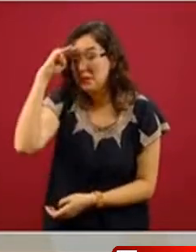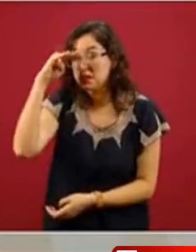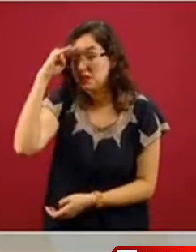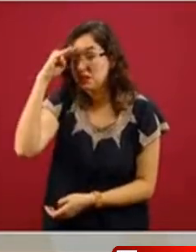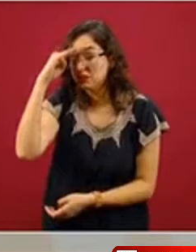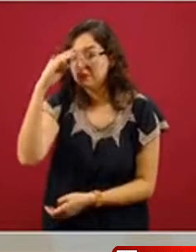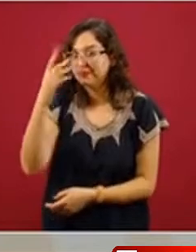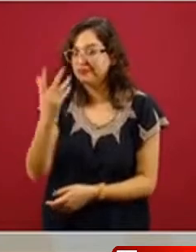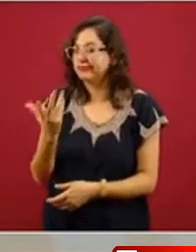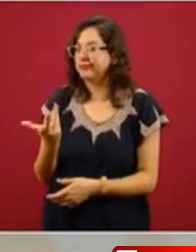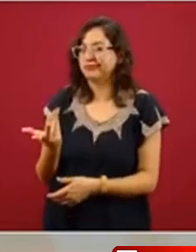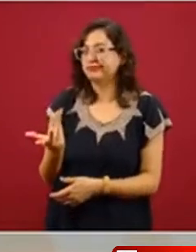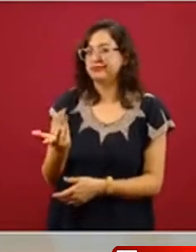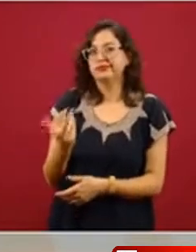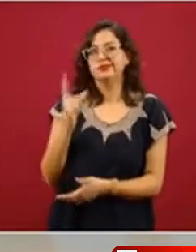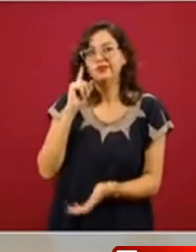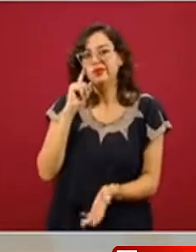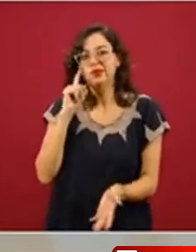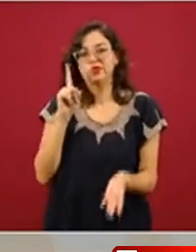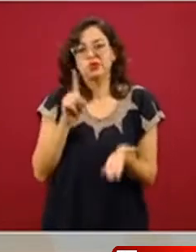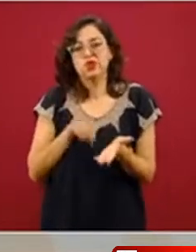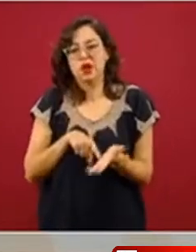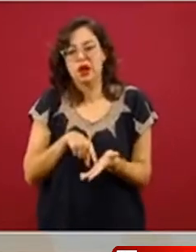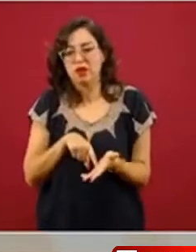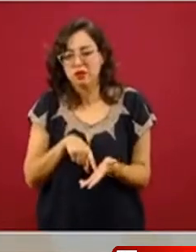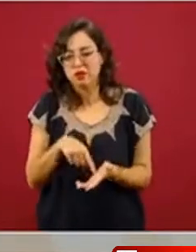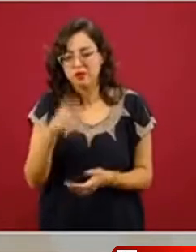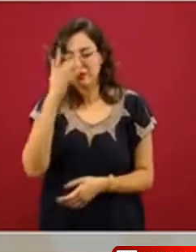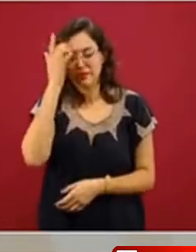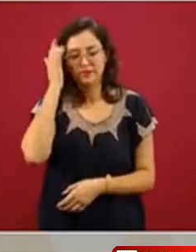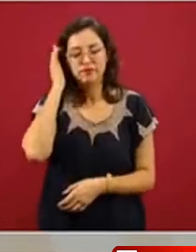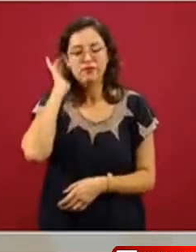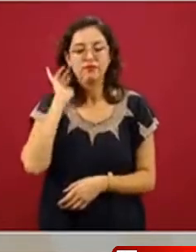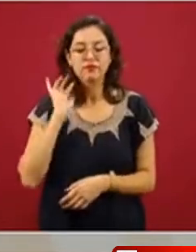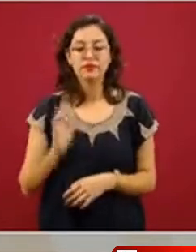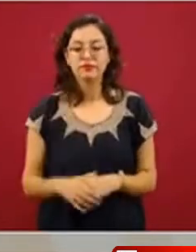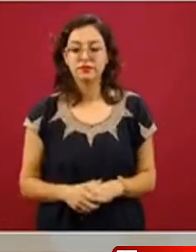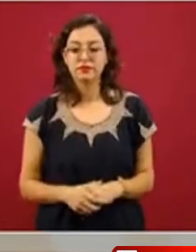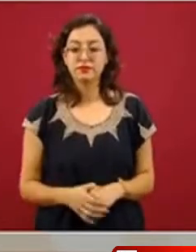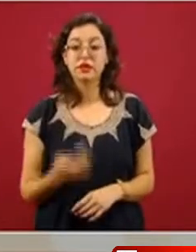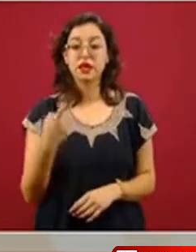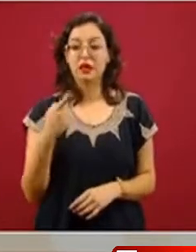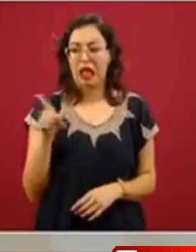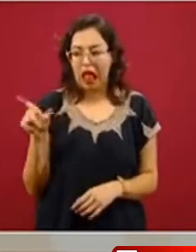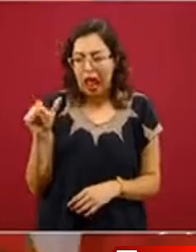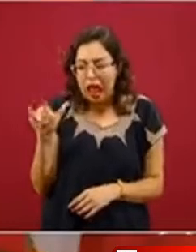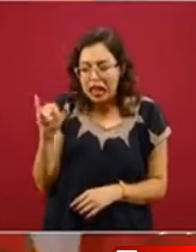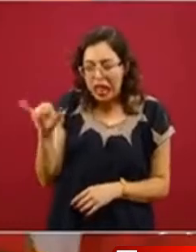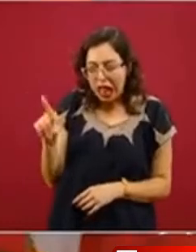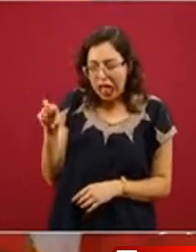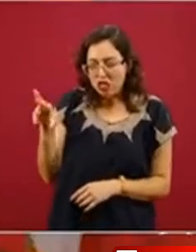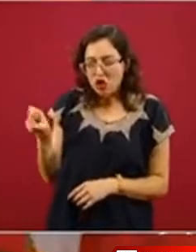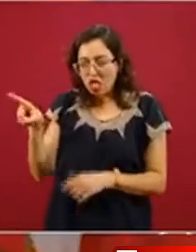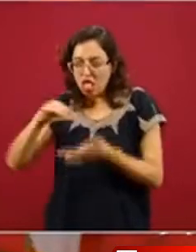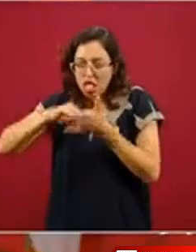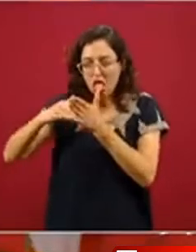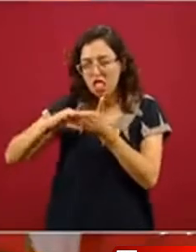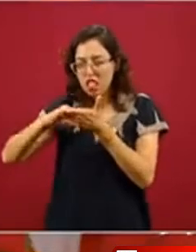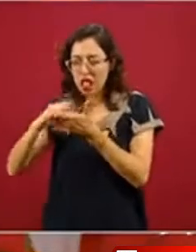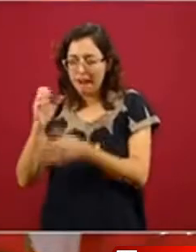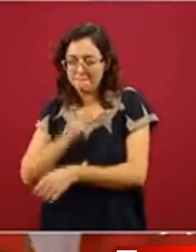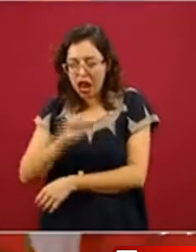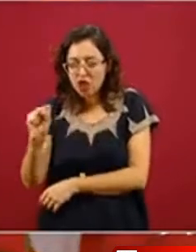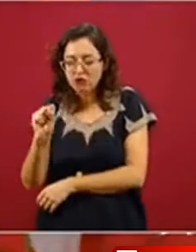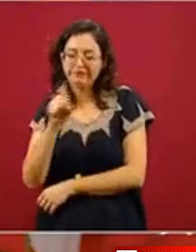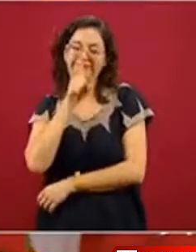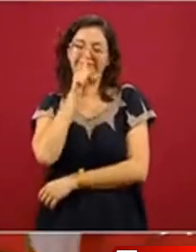otras intenciones, que no creo que sea el caso de Alejandro. Pero para ilustrarlo y en relación a lo que